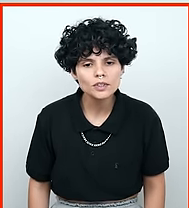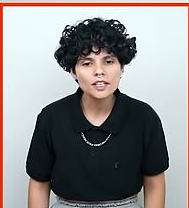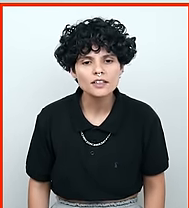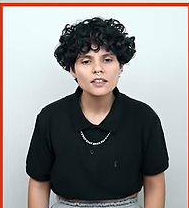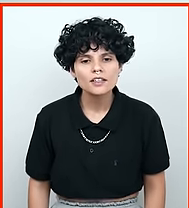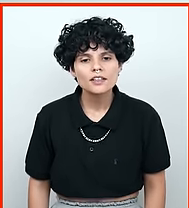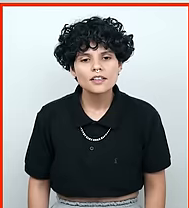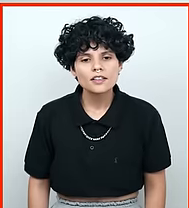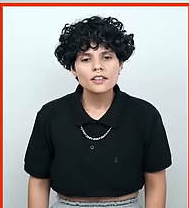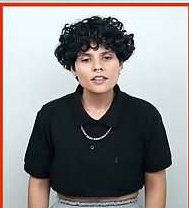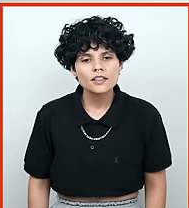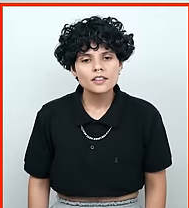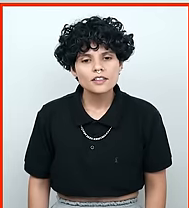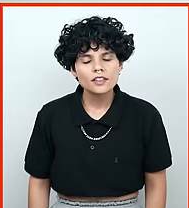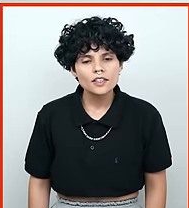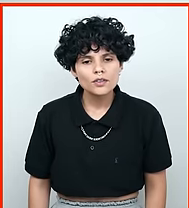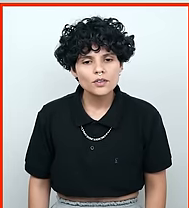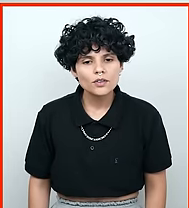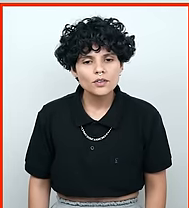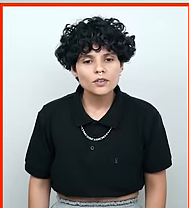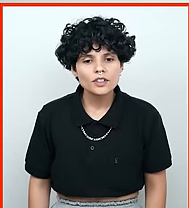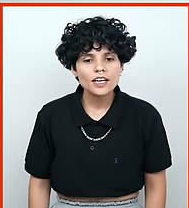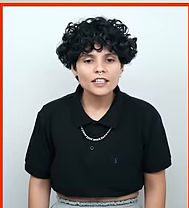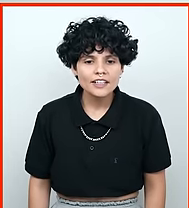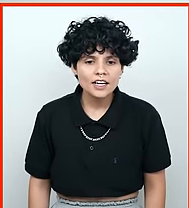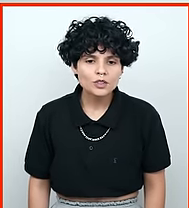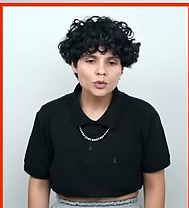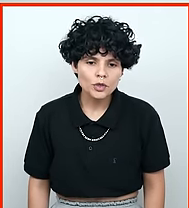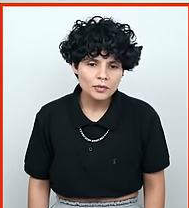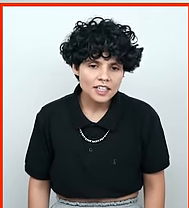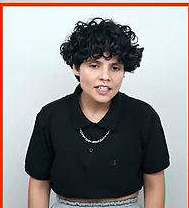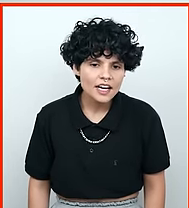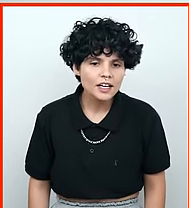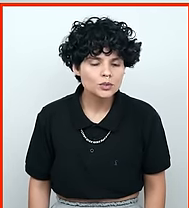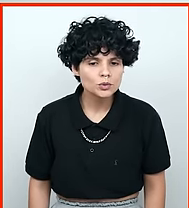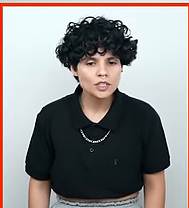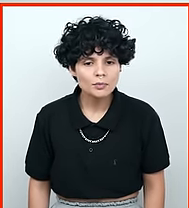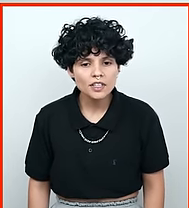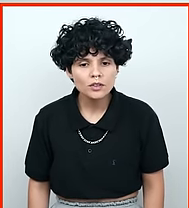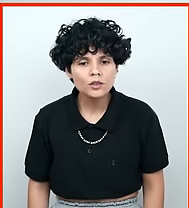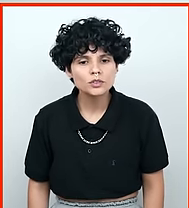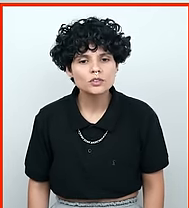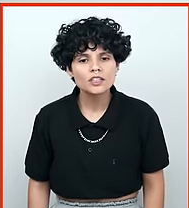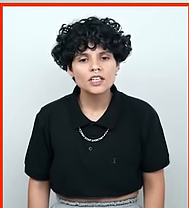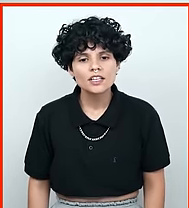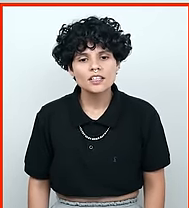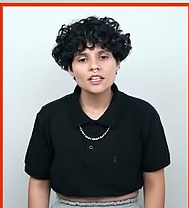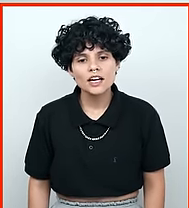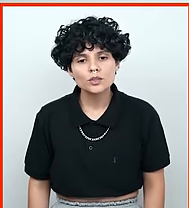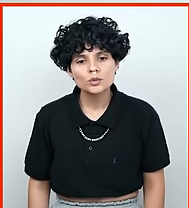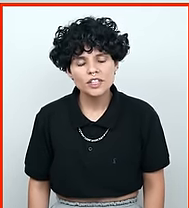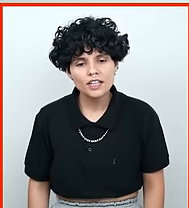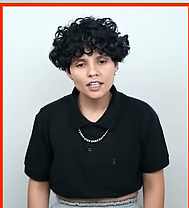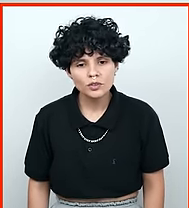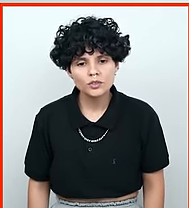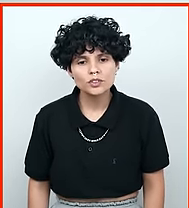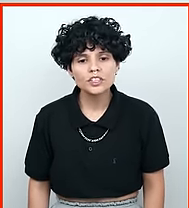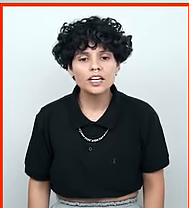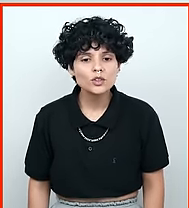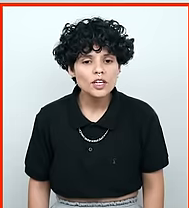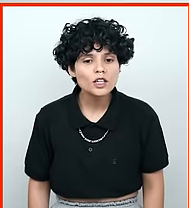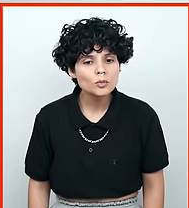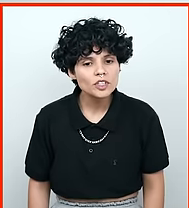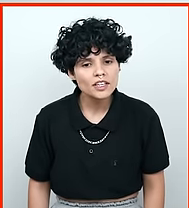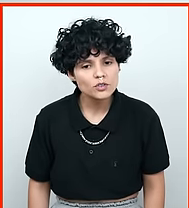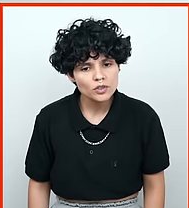de la Junta, quiero darle a su familia, a sus amigos y a sus cercanos